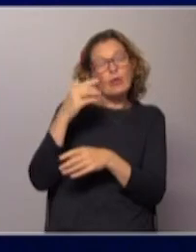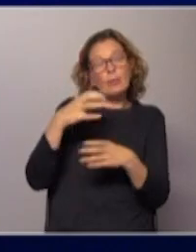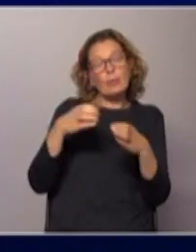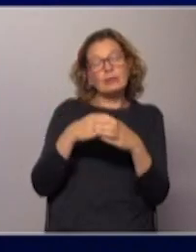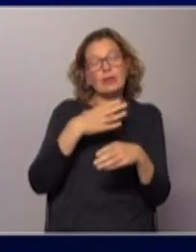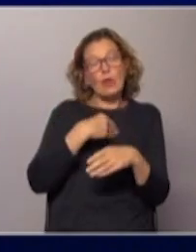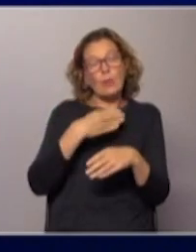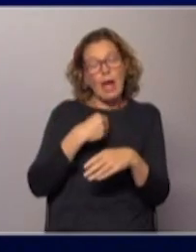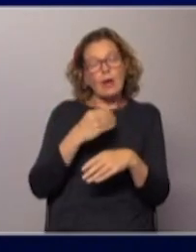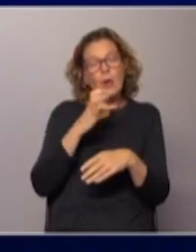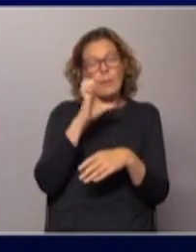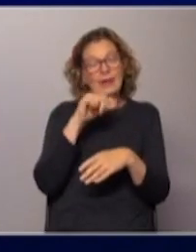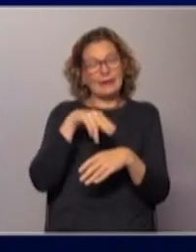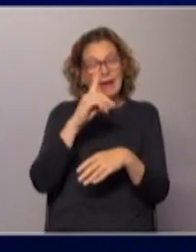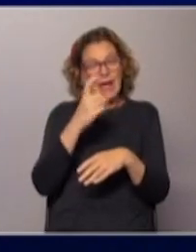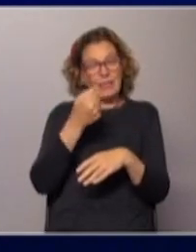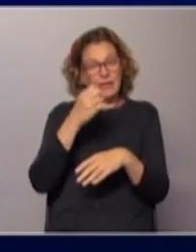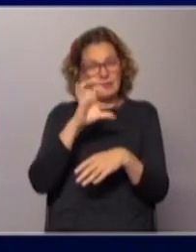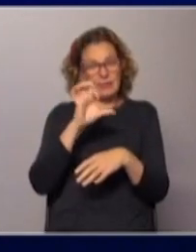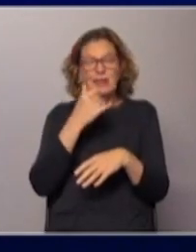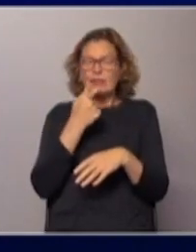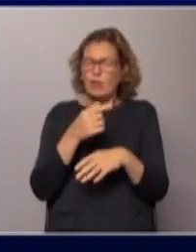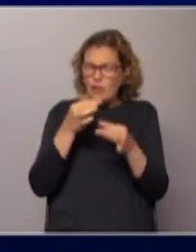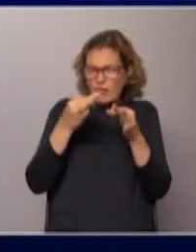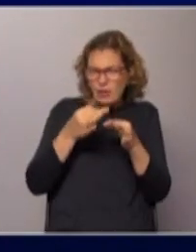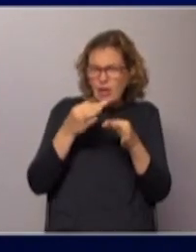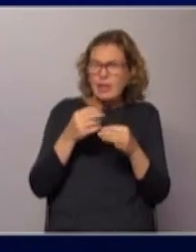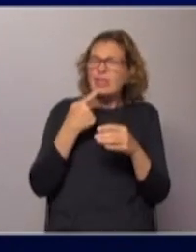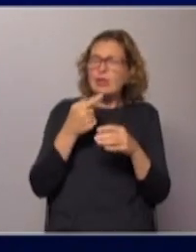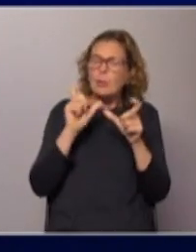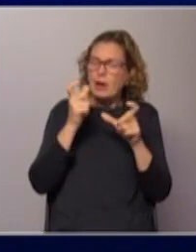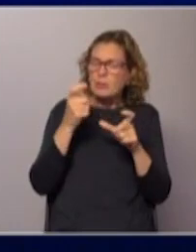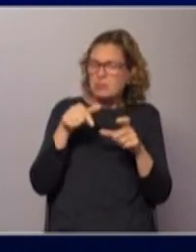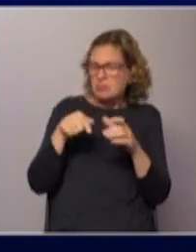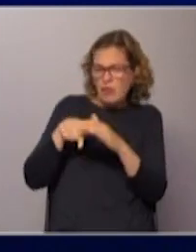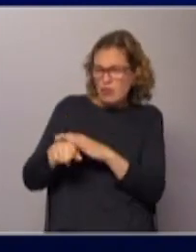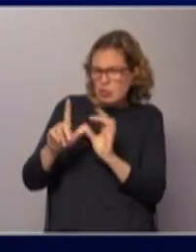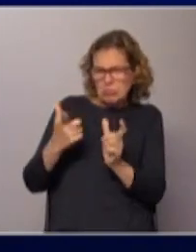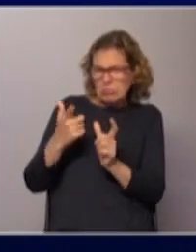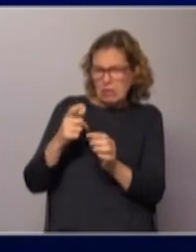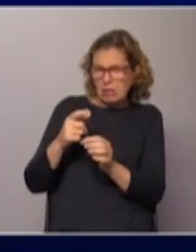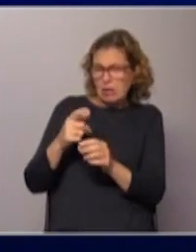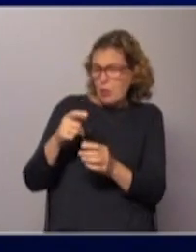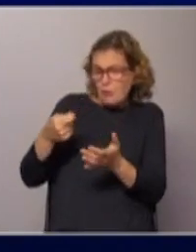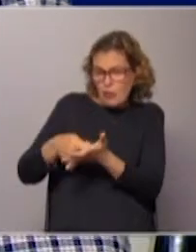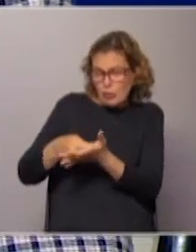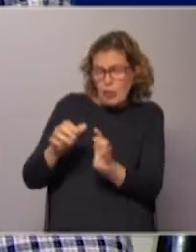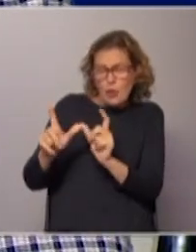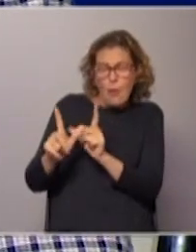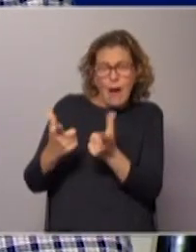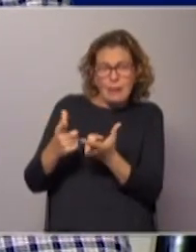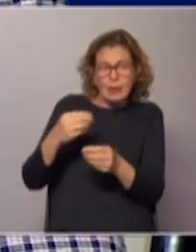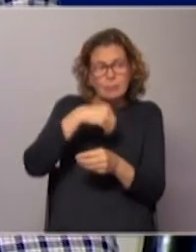del herrerismo más precisamente gustavo penadés dijo que en realidad textuales palabras ese fondo no existe que no tiene fondos para poder ser